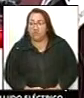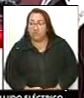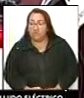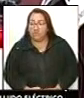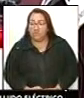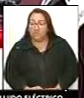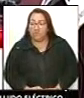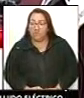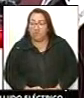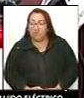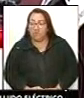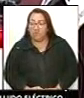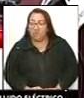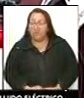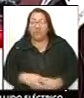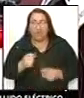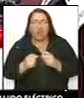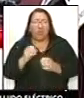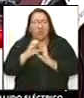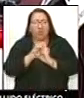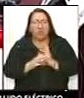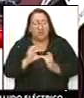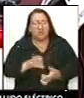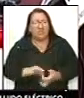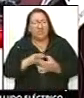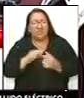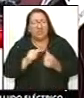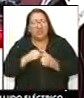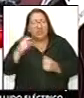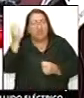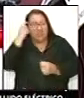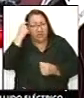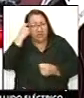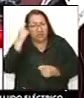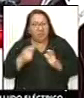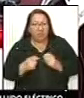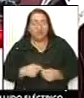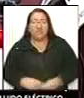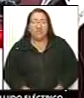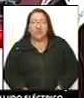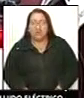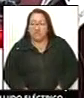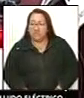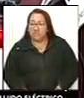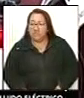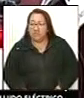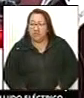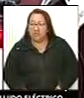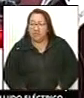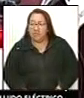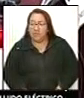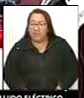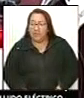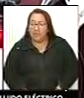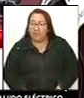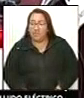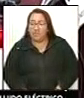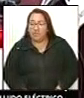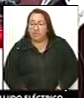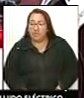hayan constitucionalistas, gente experta en inteligencia, gente experta en temas de